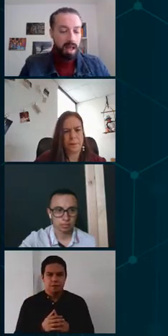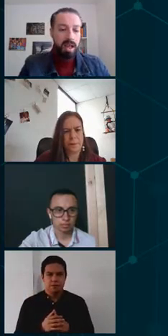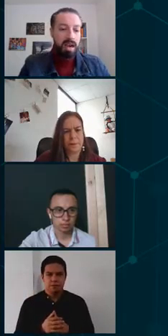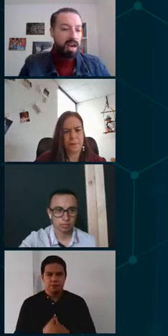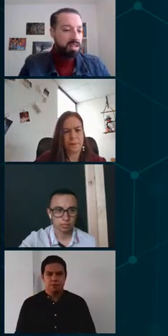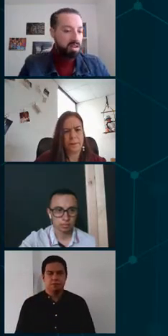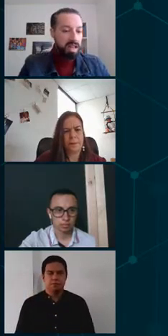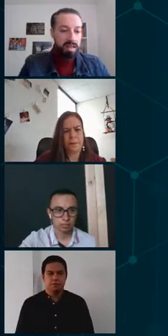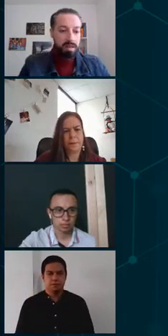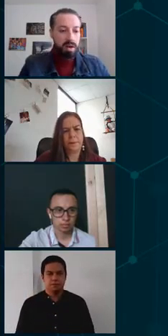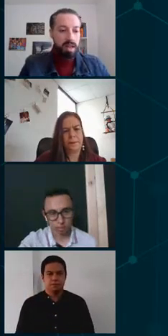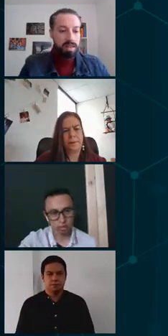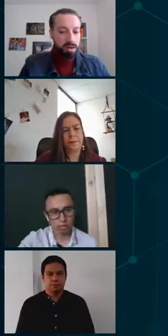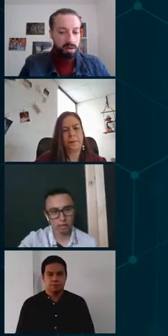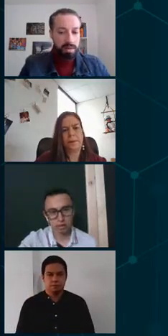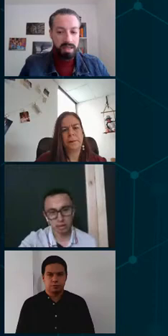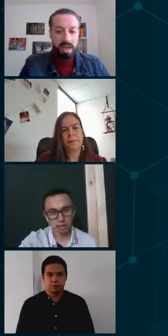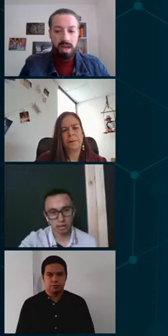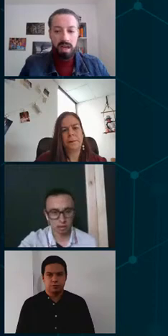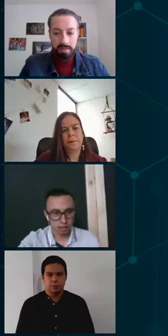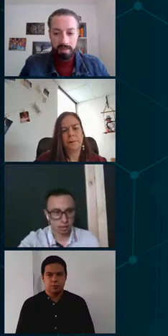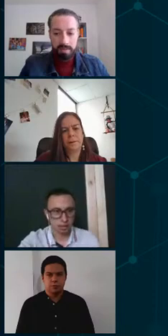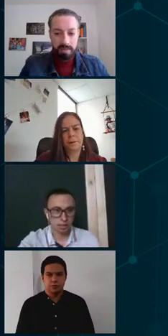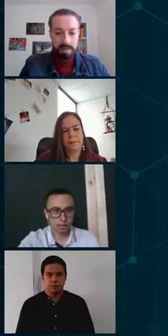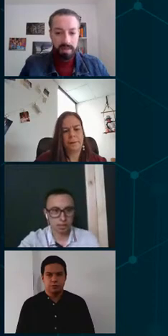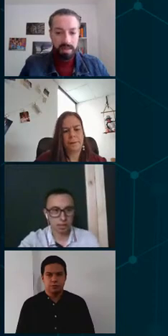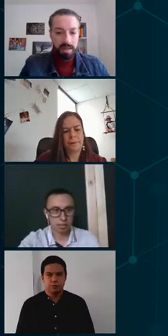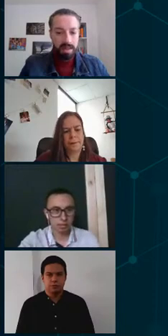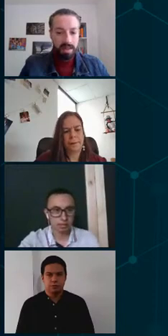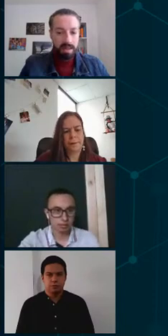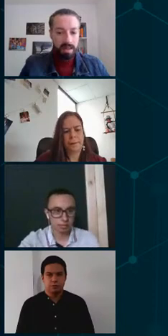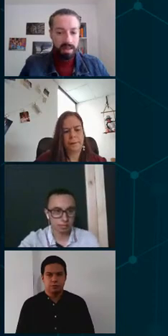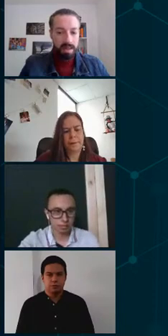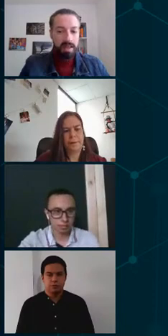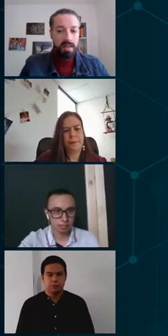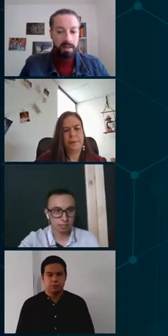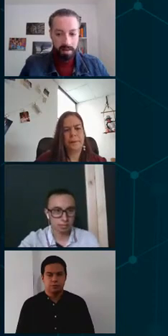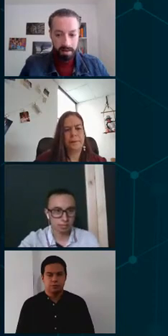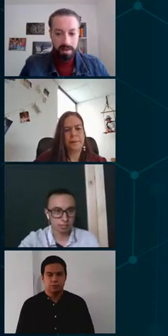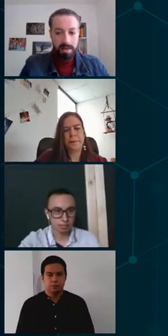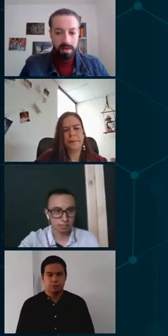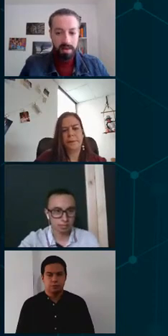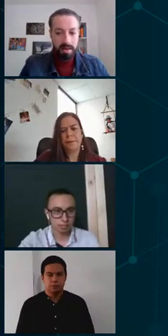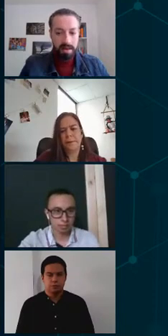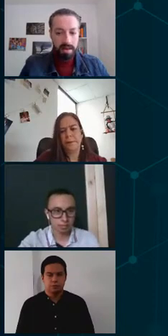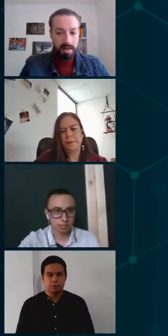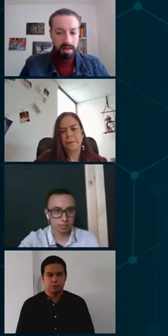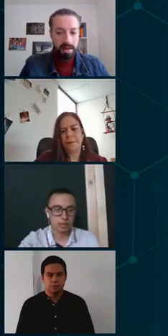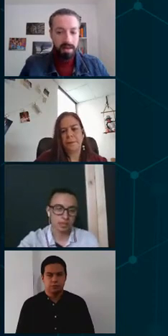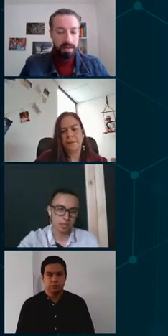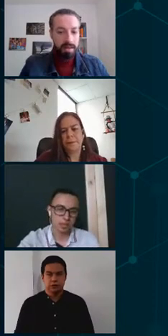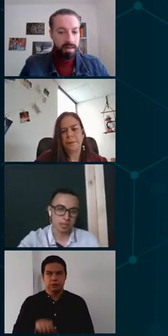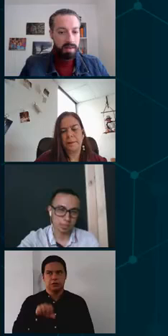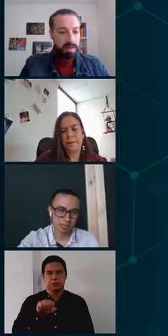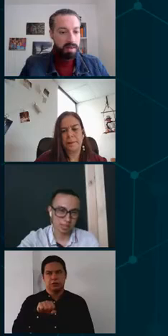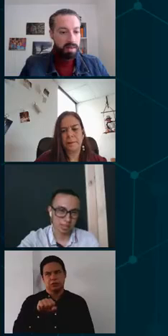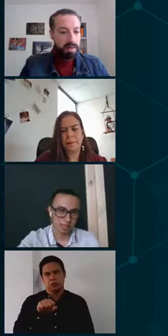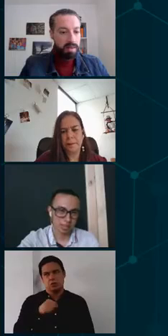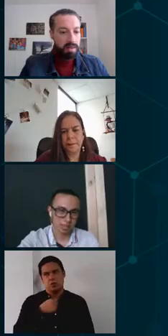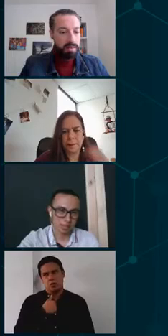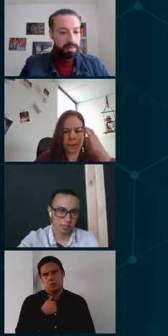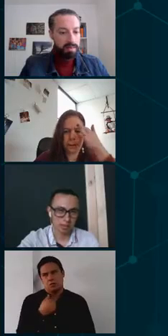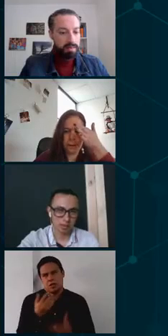Pues desearía que sí Relacionado se con el intenten, centro comercial. sí, pues que las personas